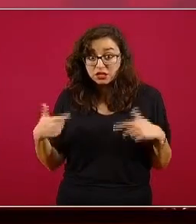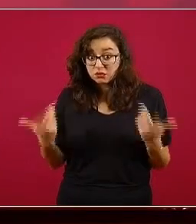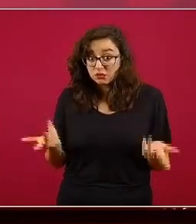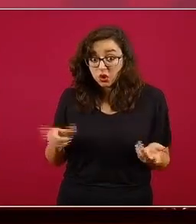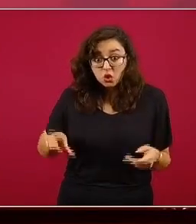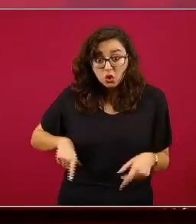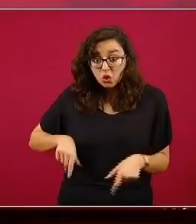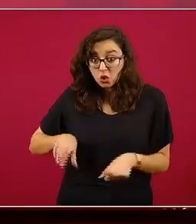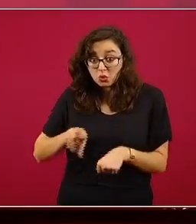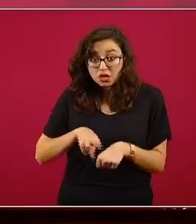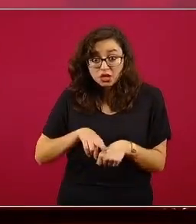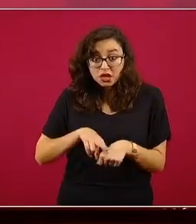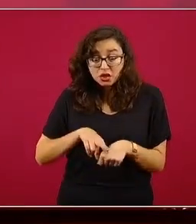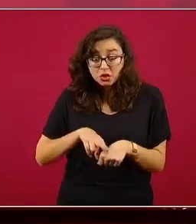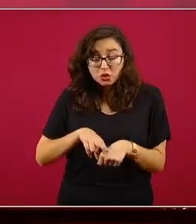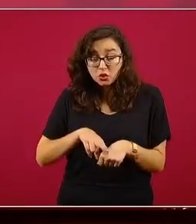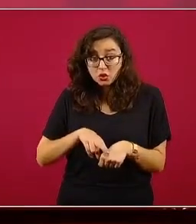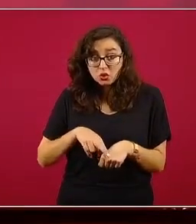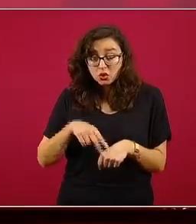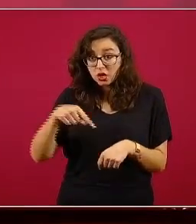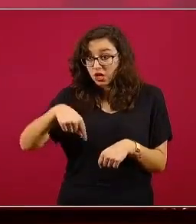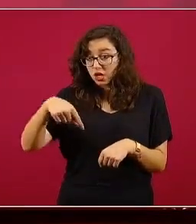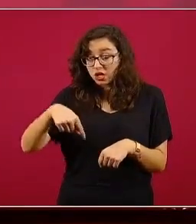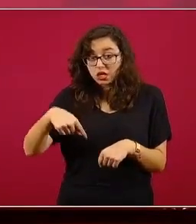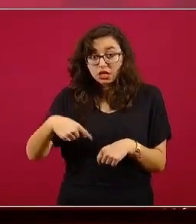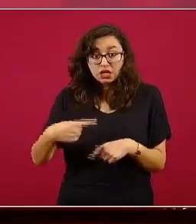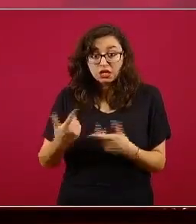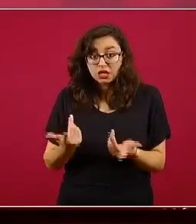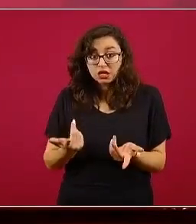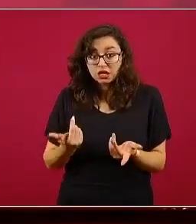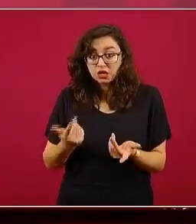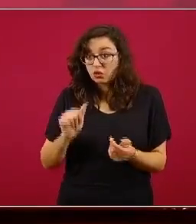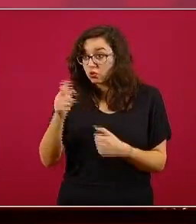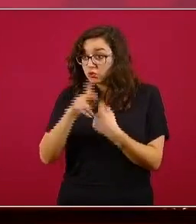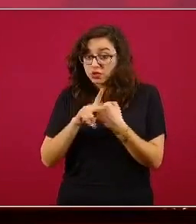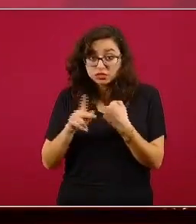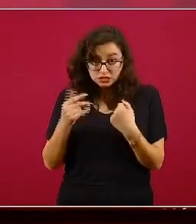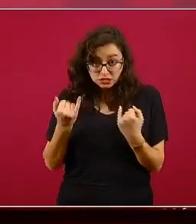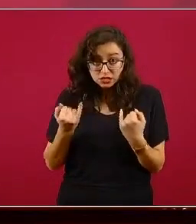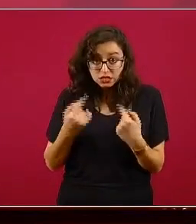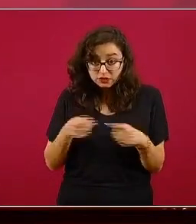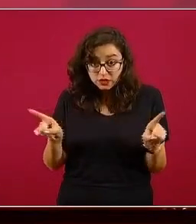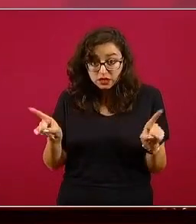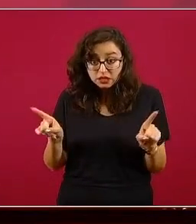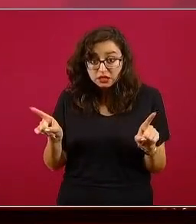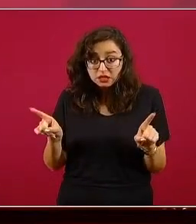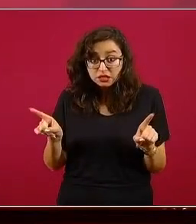dicen gobernadoras y gobernadores en México o líderes provinciales en otros países?